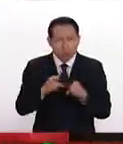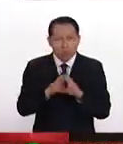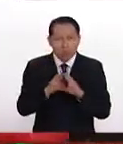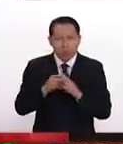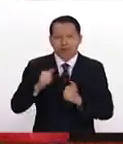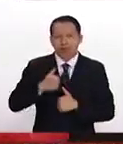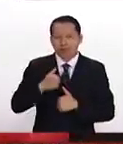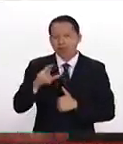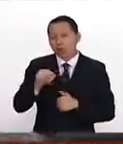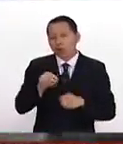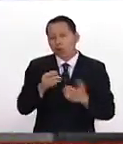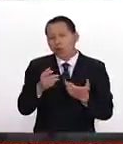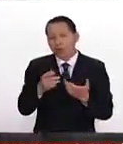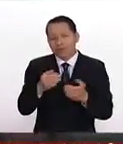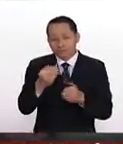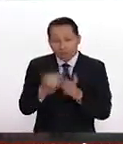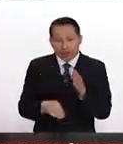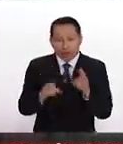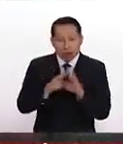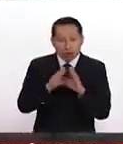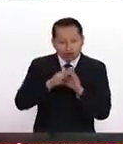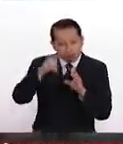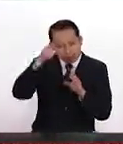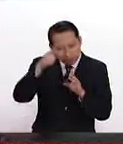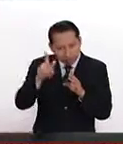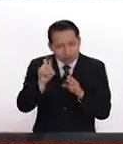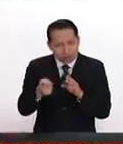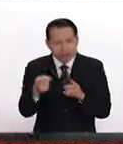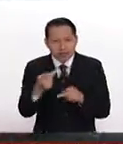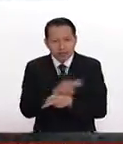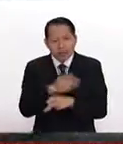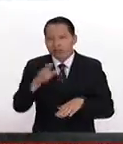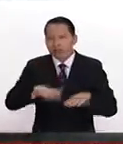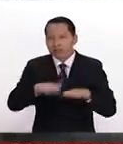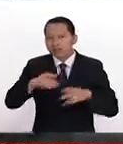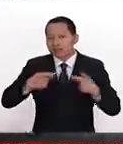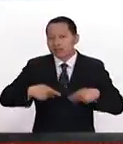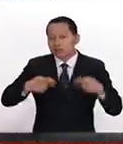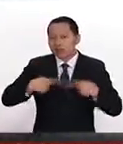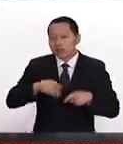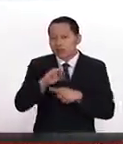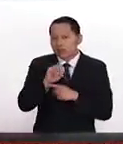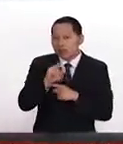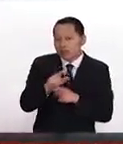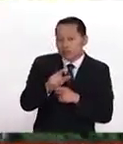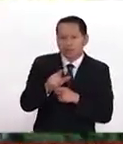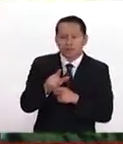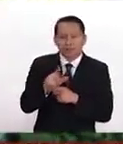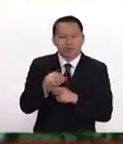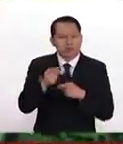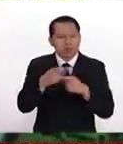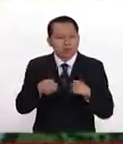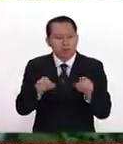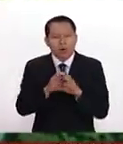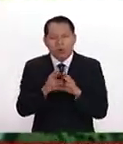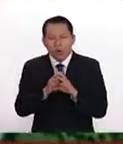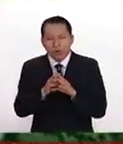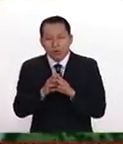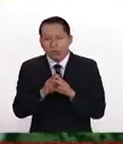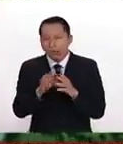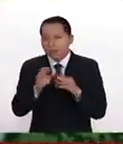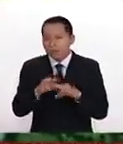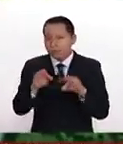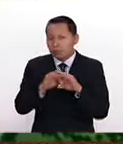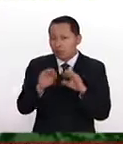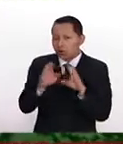está entrenado para lidiar con situaciones donde hay población civil está entrenado para literalmente combatir y para